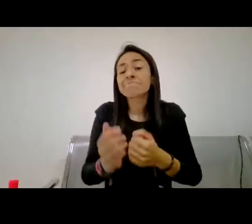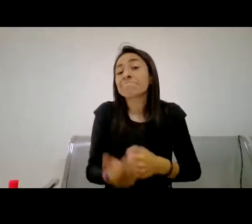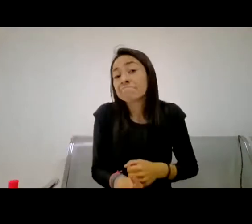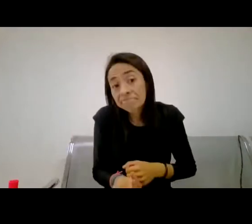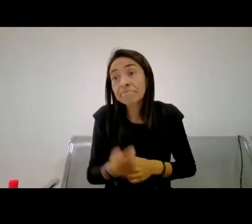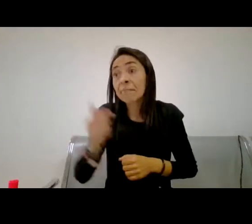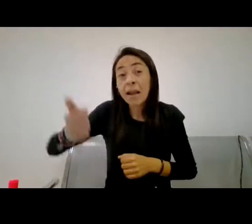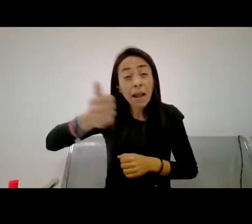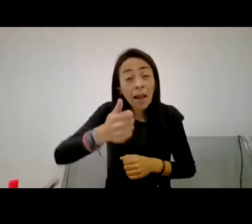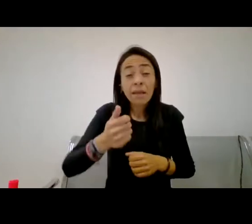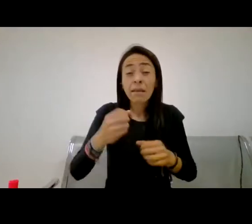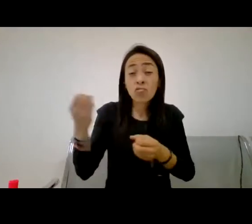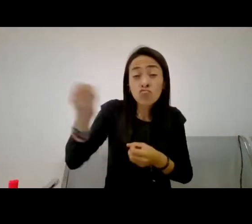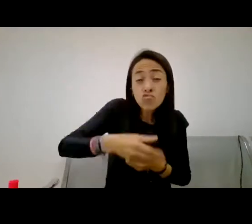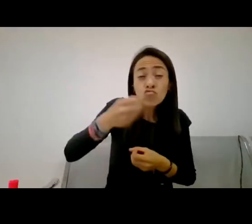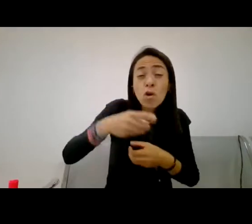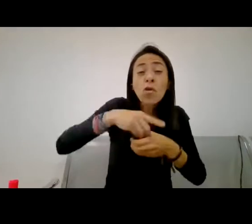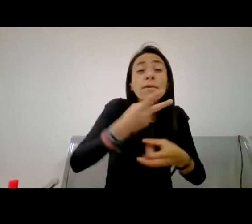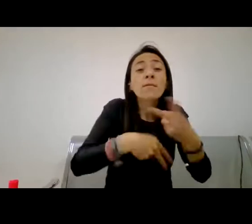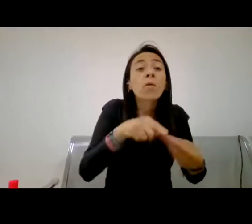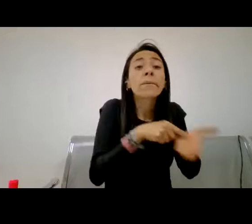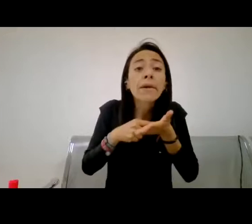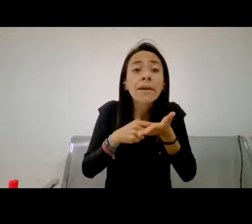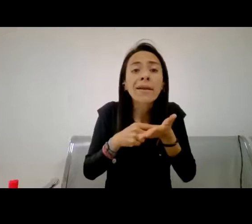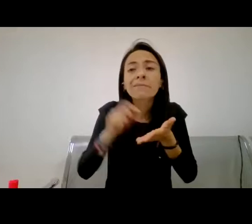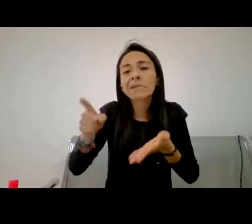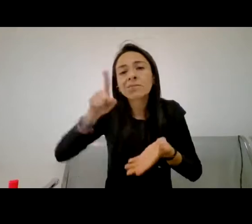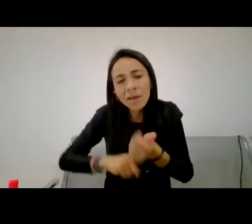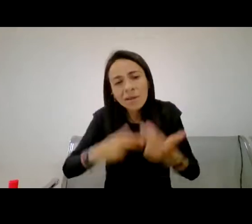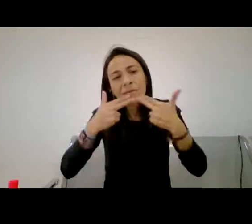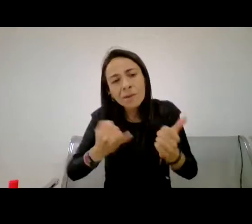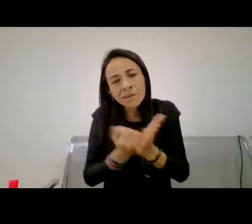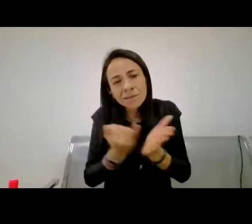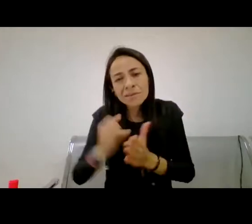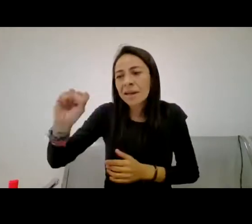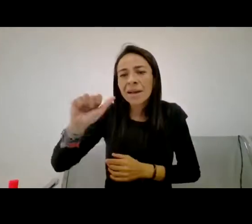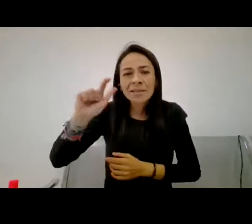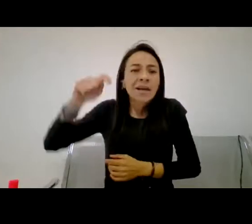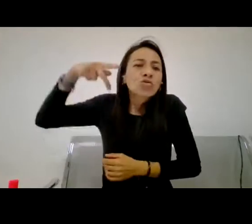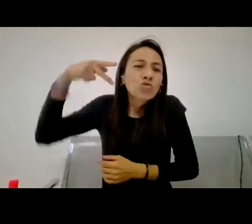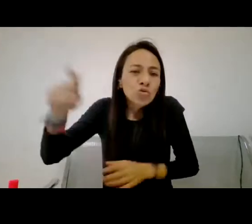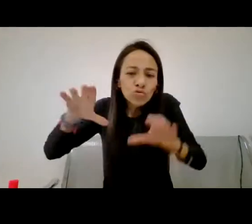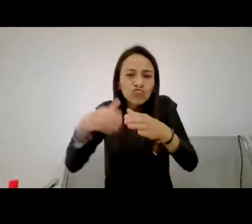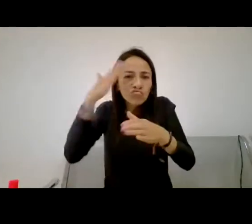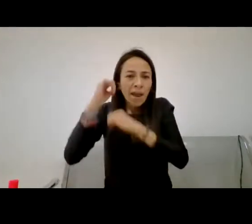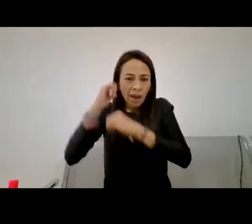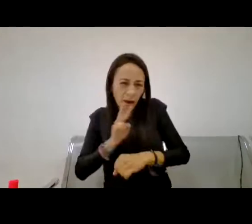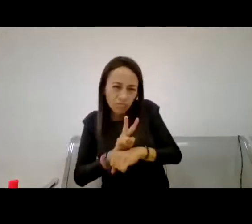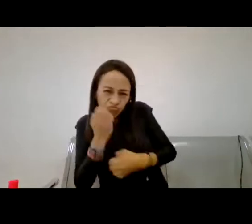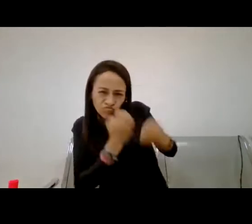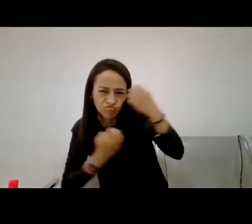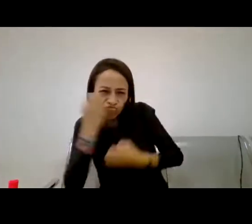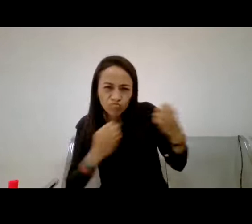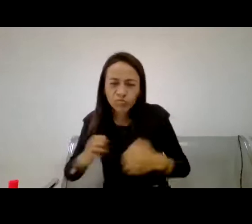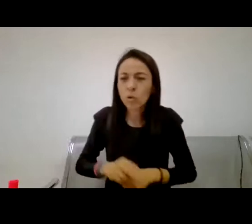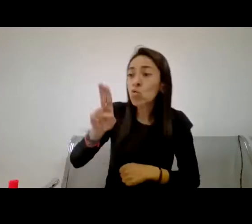cada donativo a la Unidad de Inteligencia Financiera del SAT, pues que sabemos que es de alguna forma un órgano de